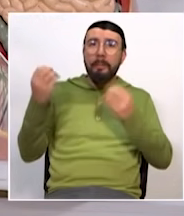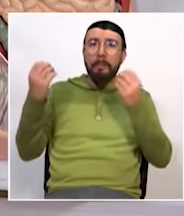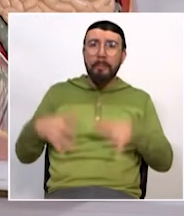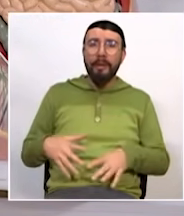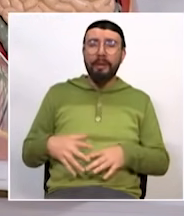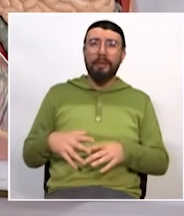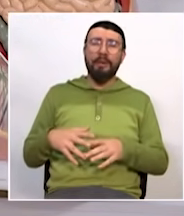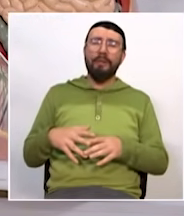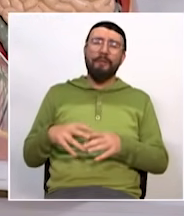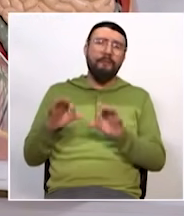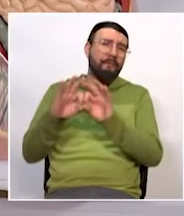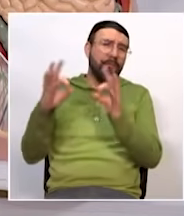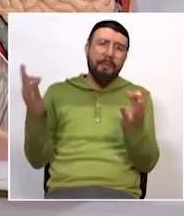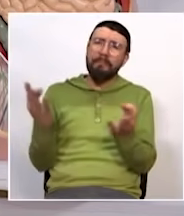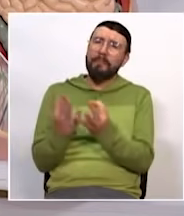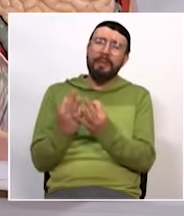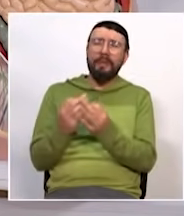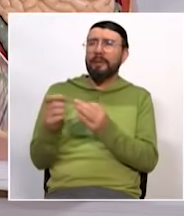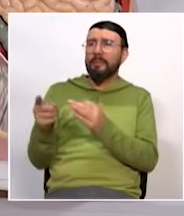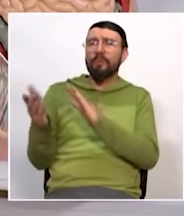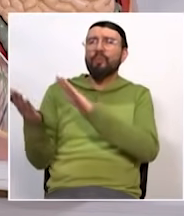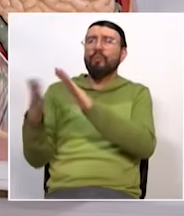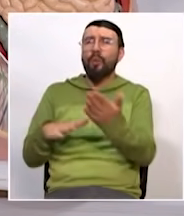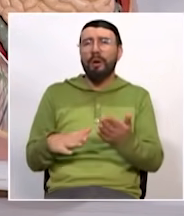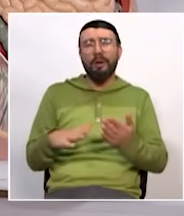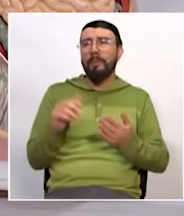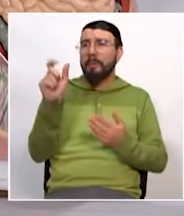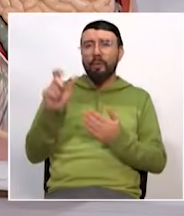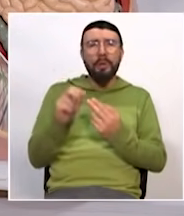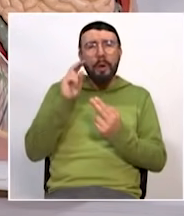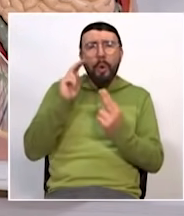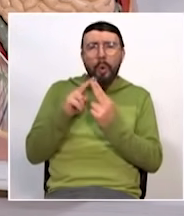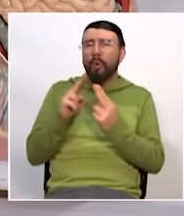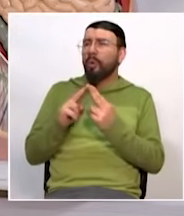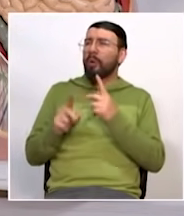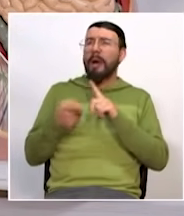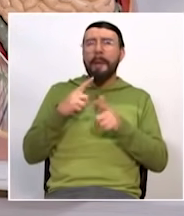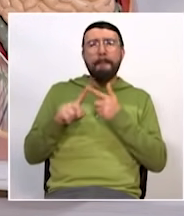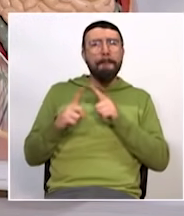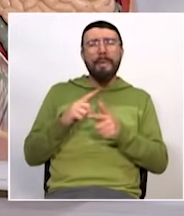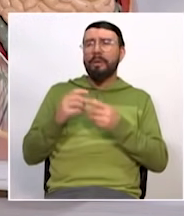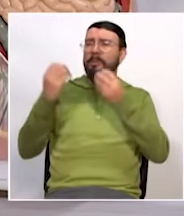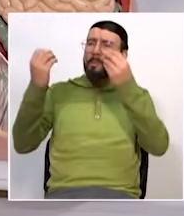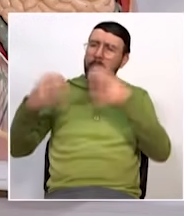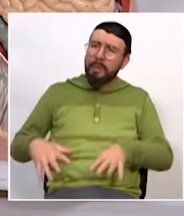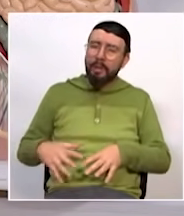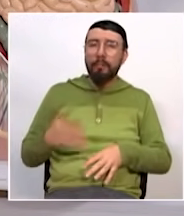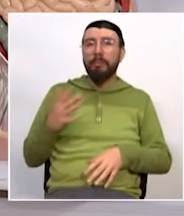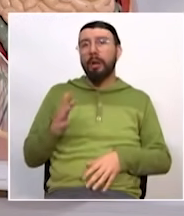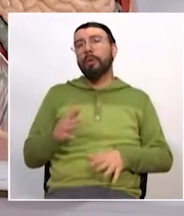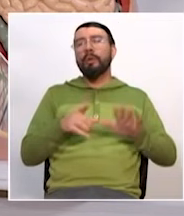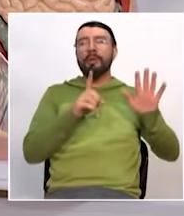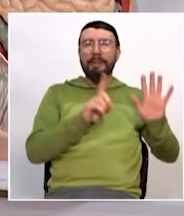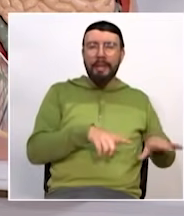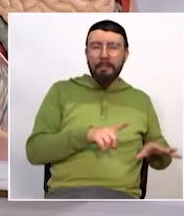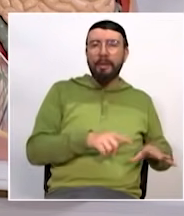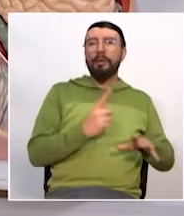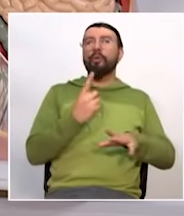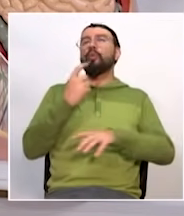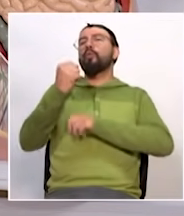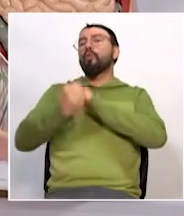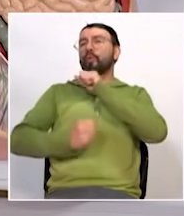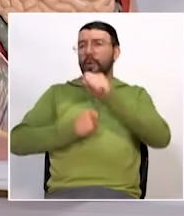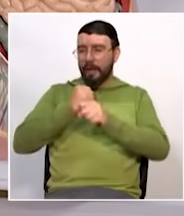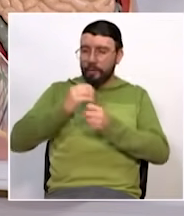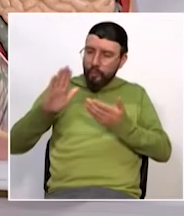querido y la pérdida en general de una persona que uno conoce un amigo se demora entre seis meses y un año